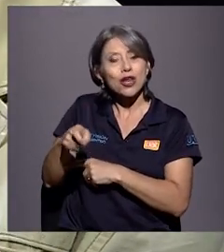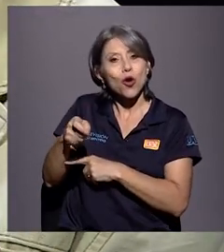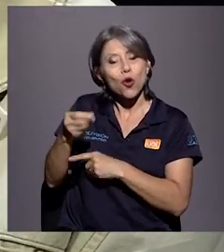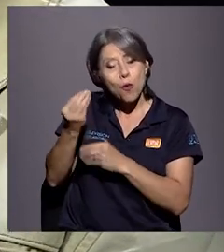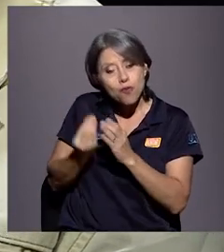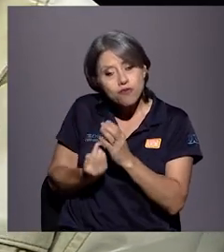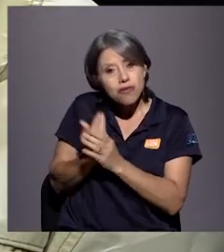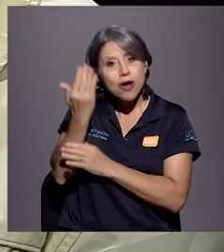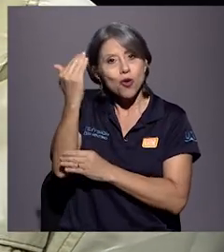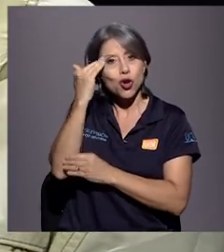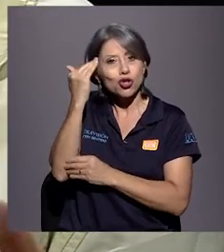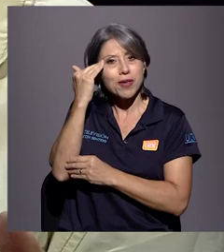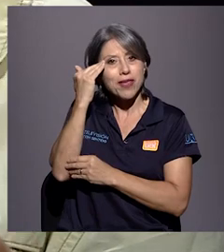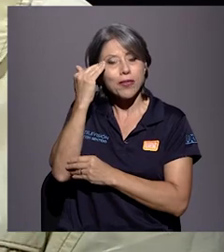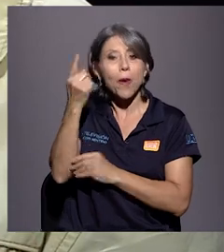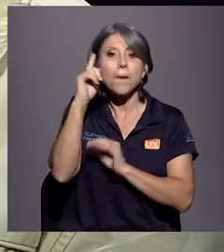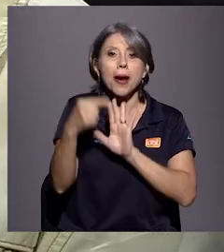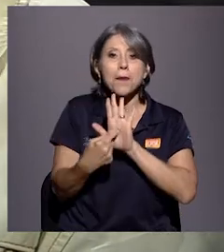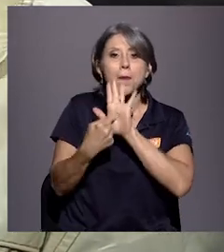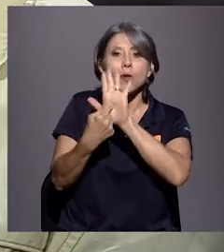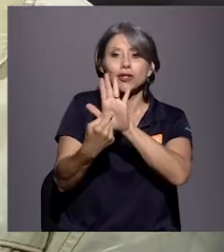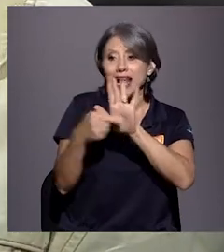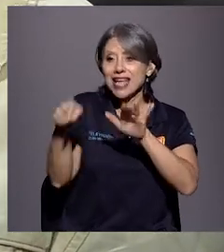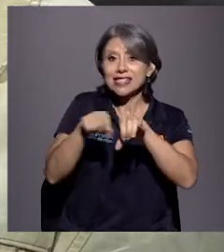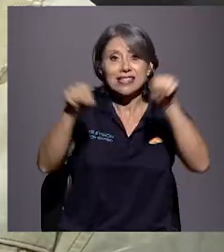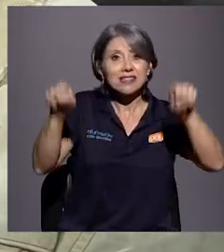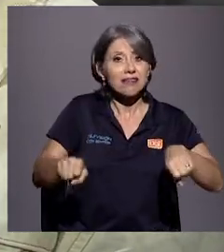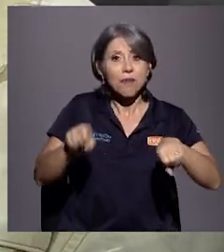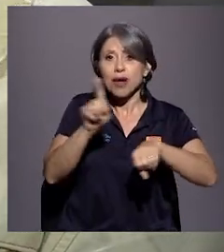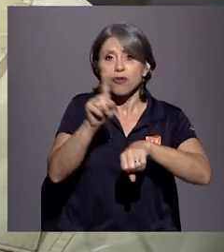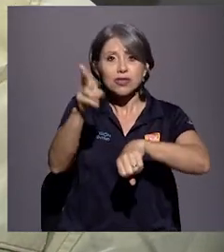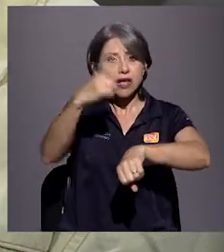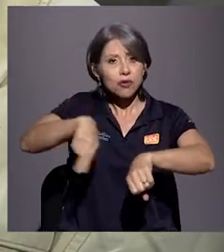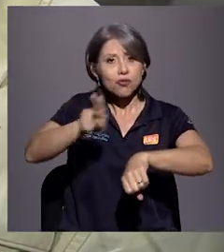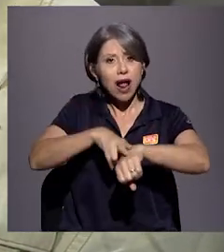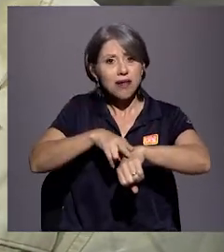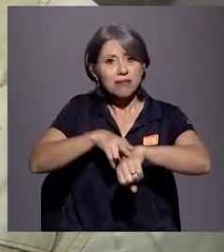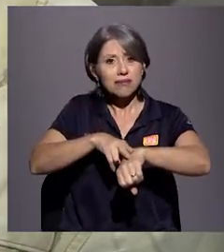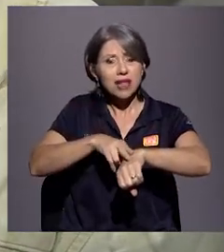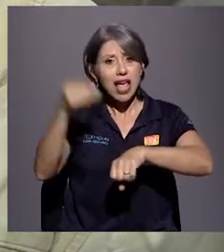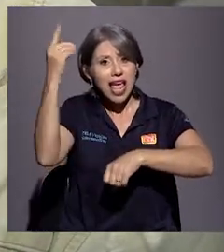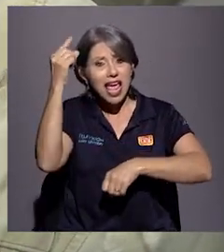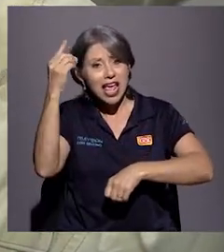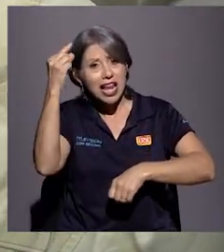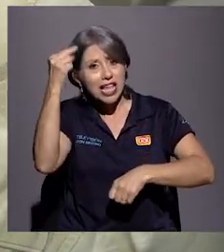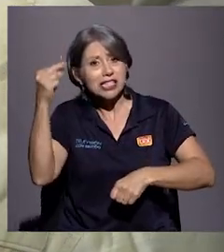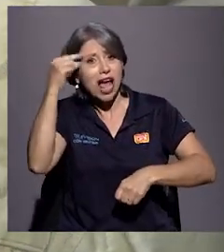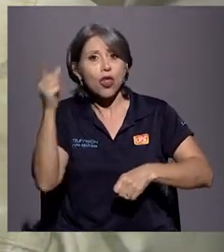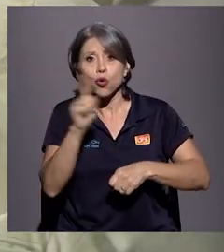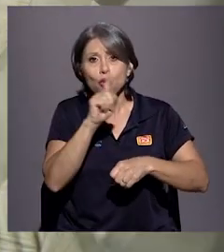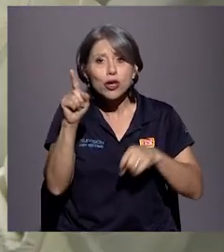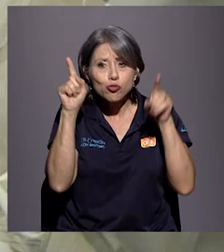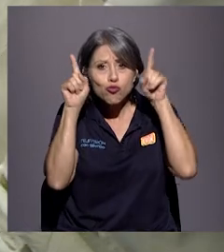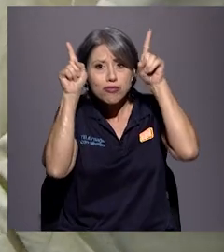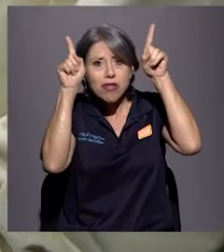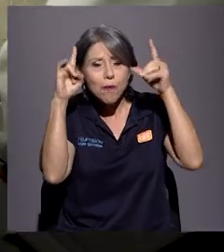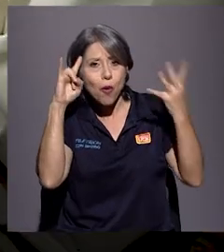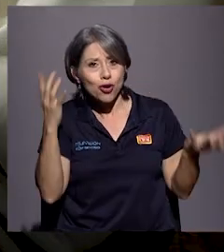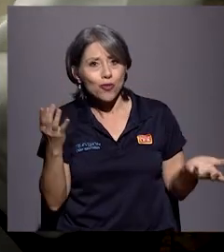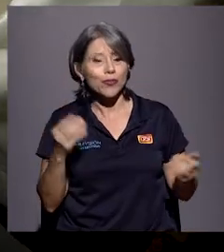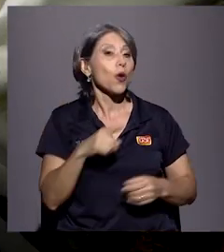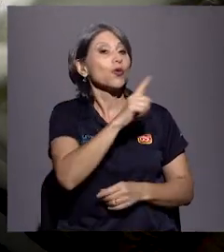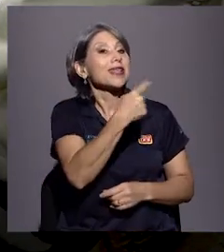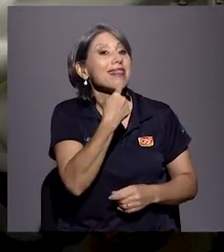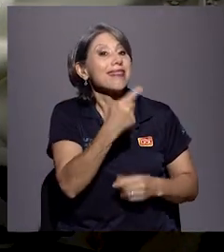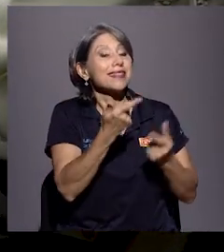permita mostrar que este sistema no es un sistema natural, que el Estado no es un demonio. Usted me dice que la teología